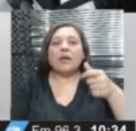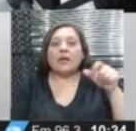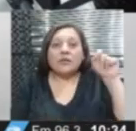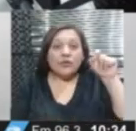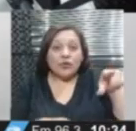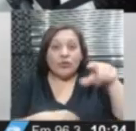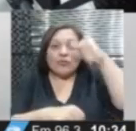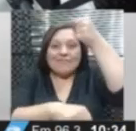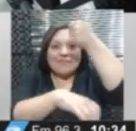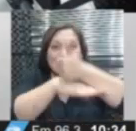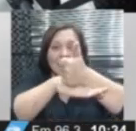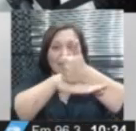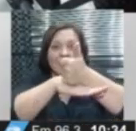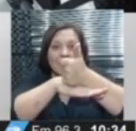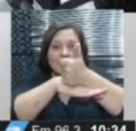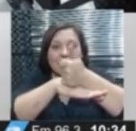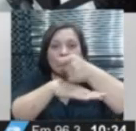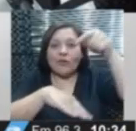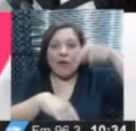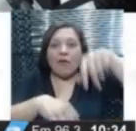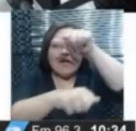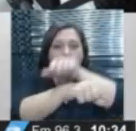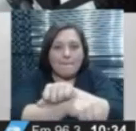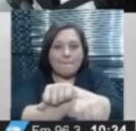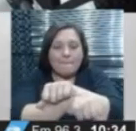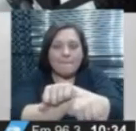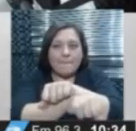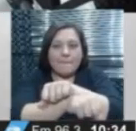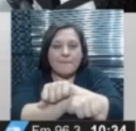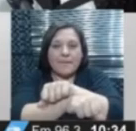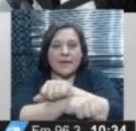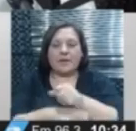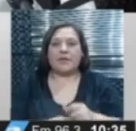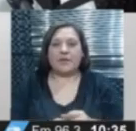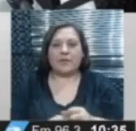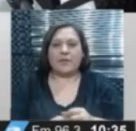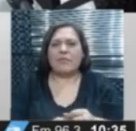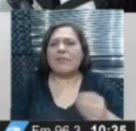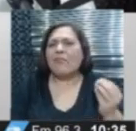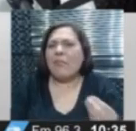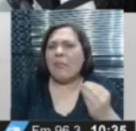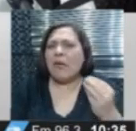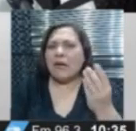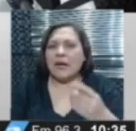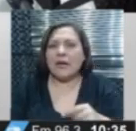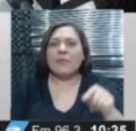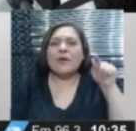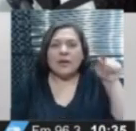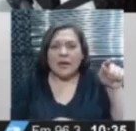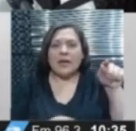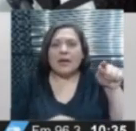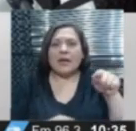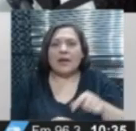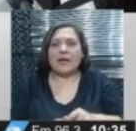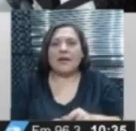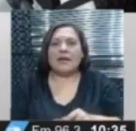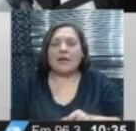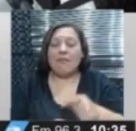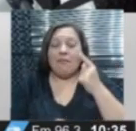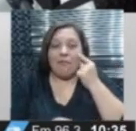panafricanismo son ideas de de emancipación de de nuestra